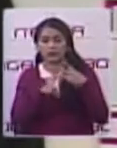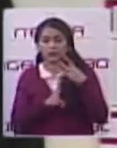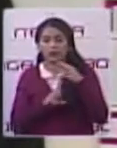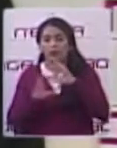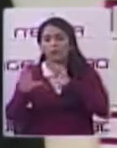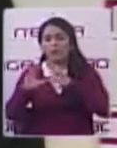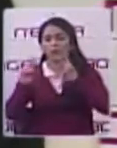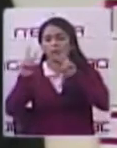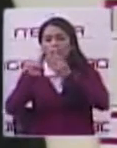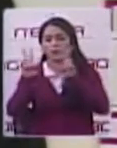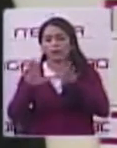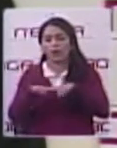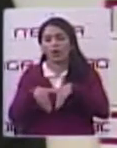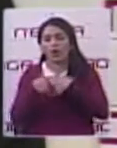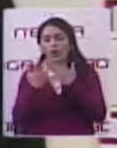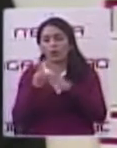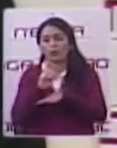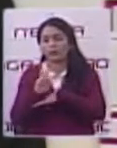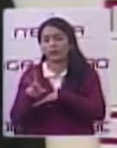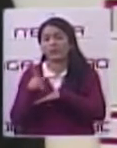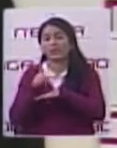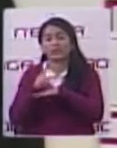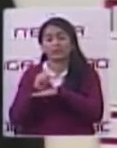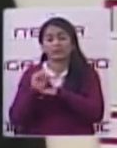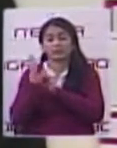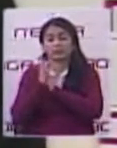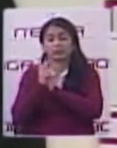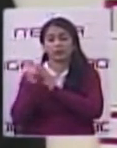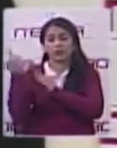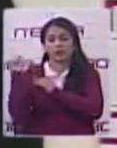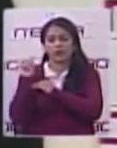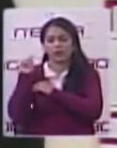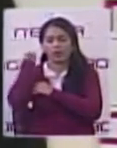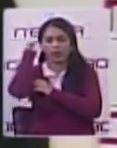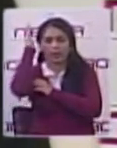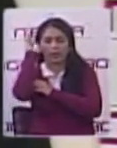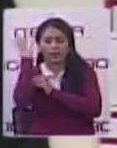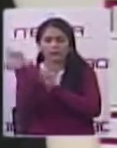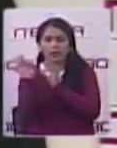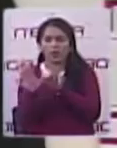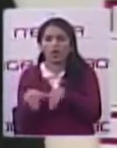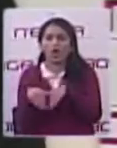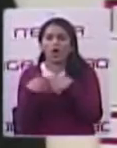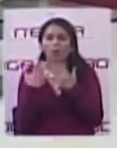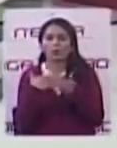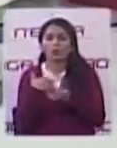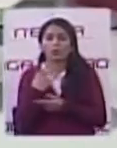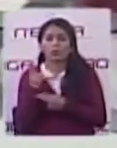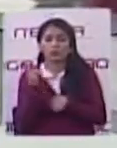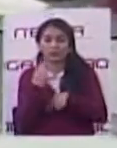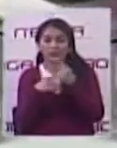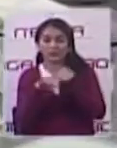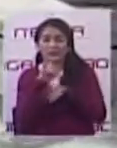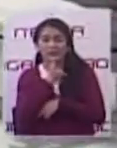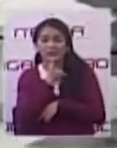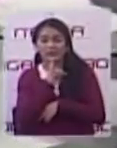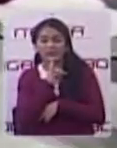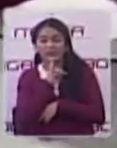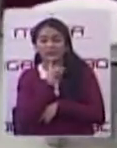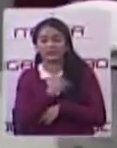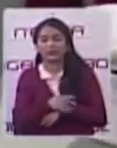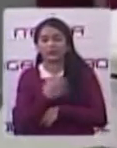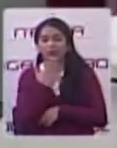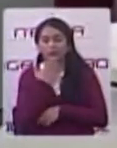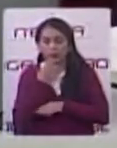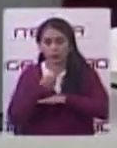de eso. Vamos a tener profesionales y expertos que van a dar esas herramientas, esas pautas. Una de las cosas que recomendamos mucho es